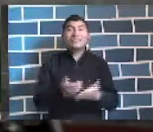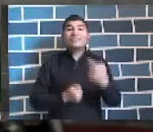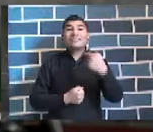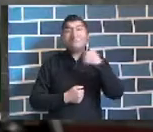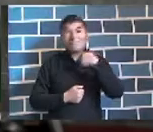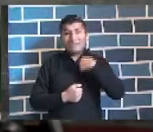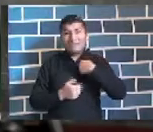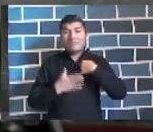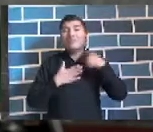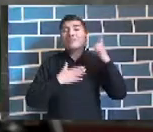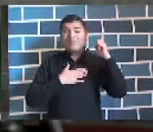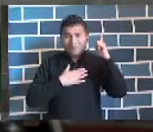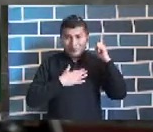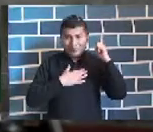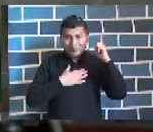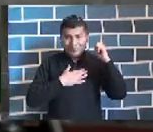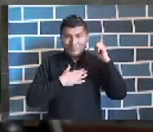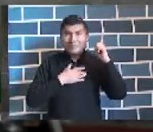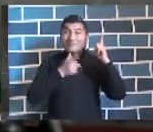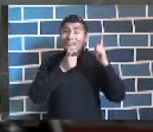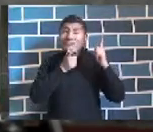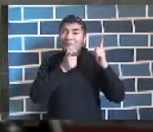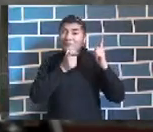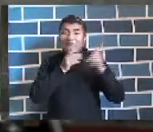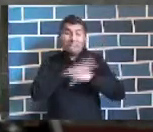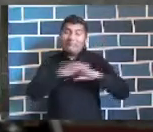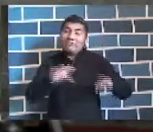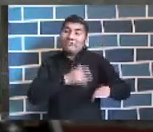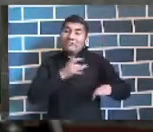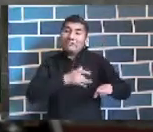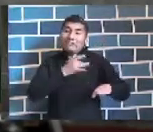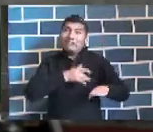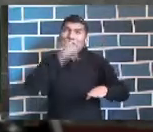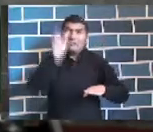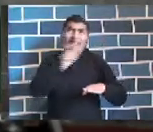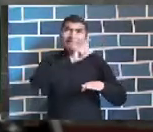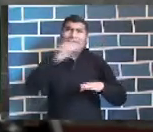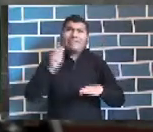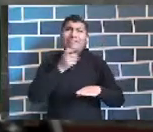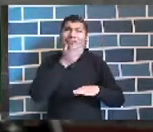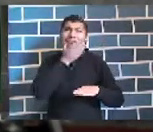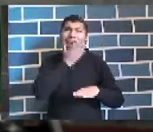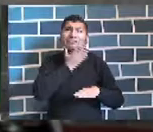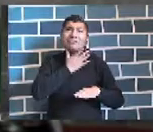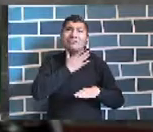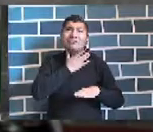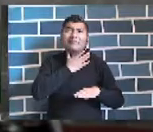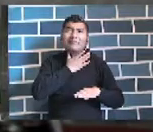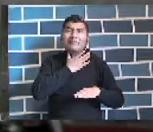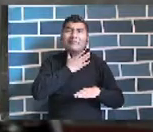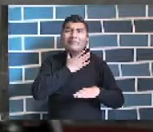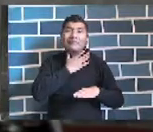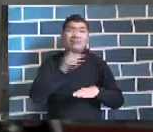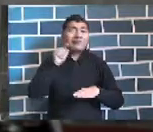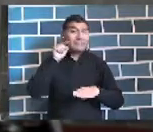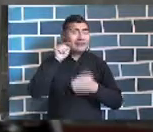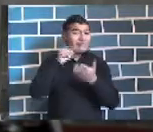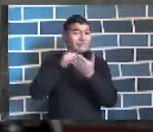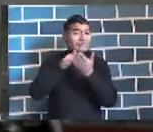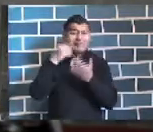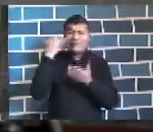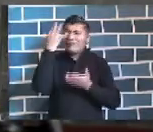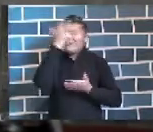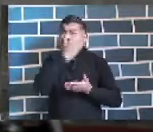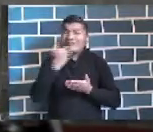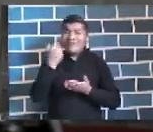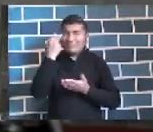¿Quién no se siente atraído por la cruz? Es hermoso ver